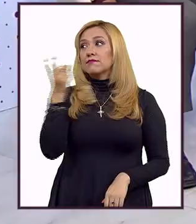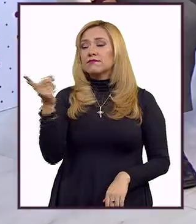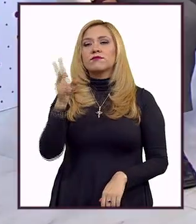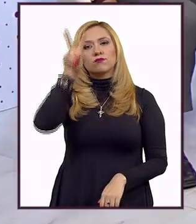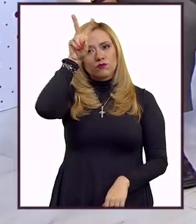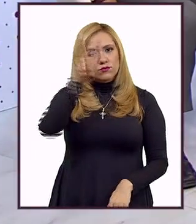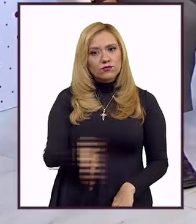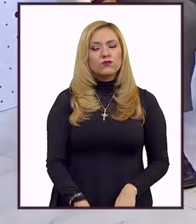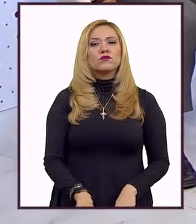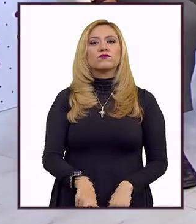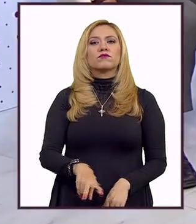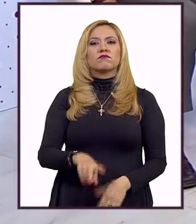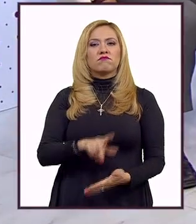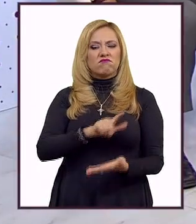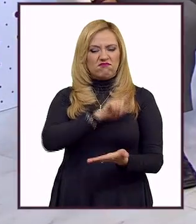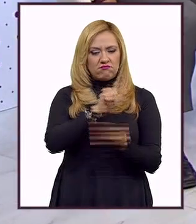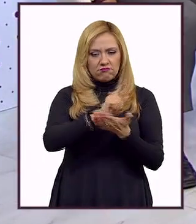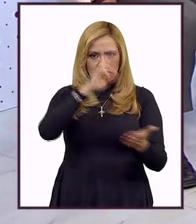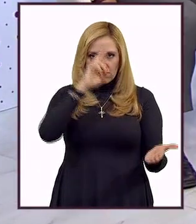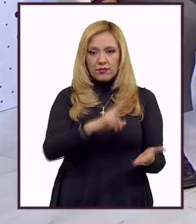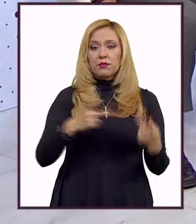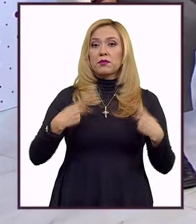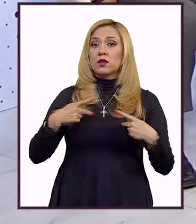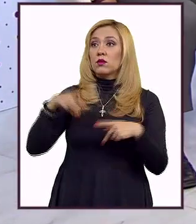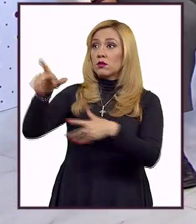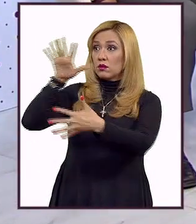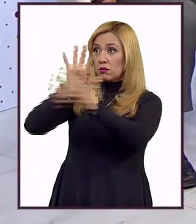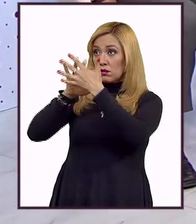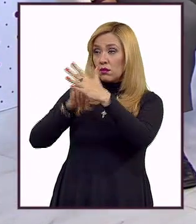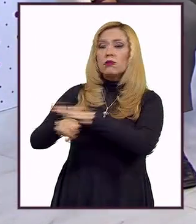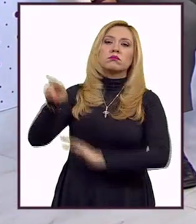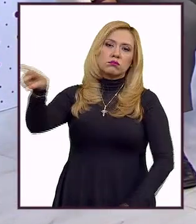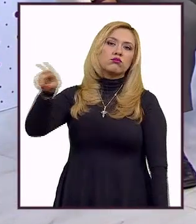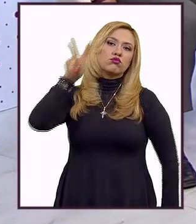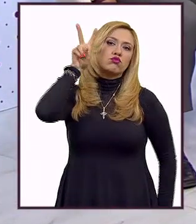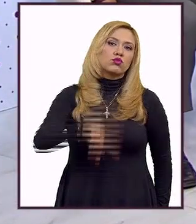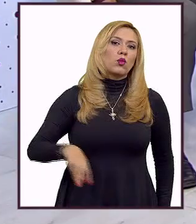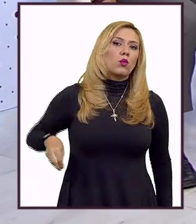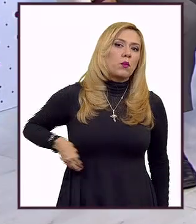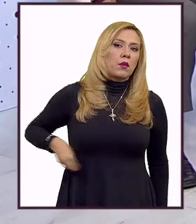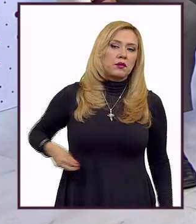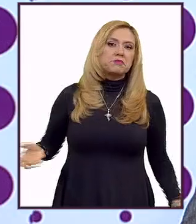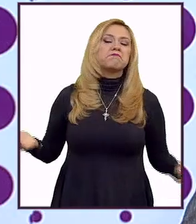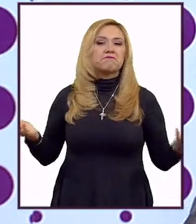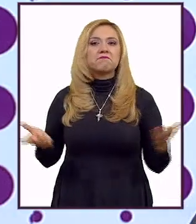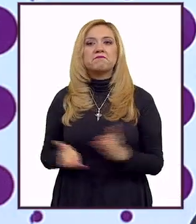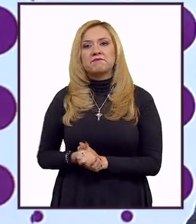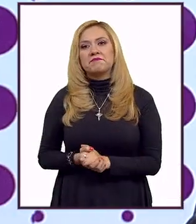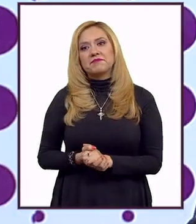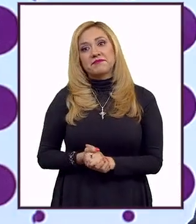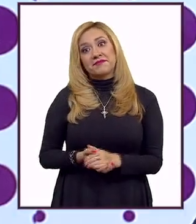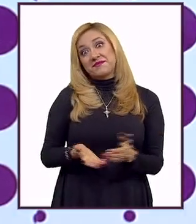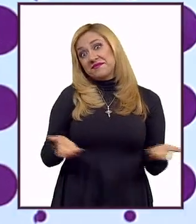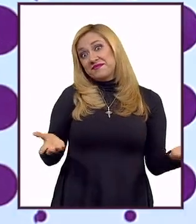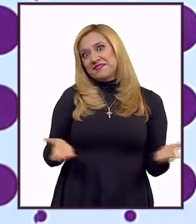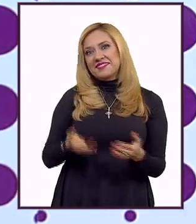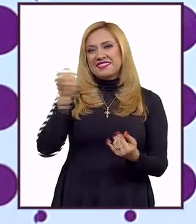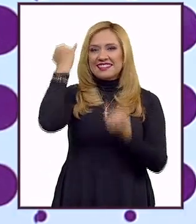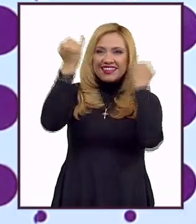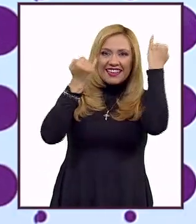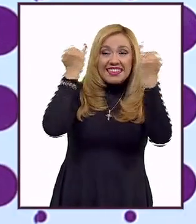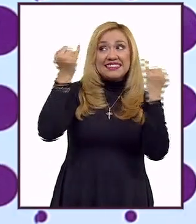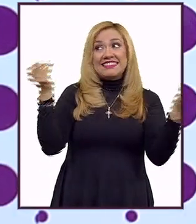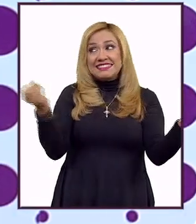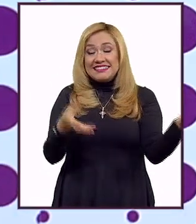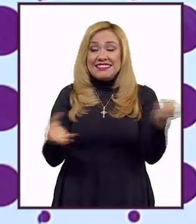verdaderamente democrático y de derecho, donde sepamos que la persona que está en prisión es porque lo merece. Sí, de acuerdo. Muy bien, pues creo que con estas ideas